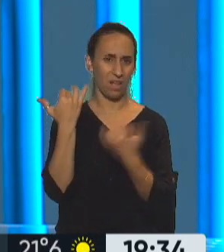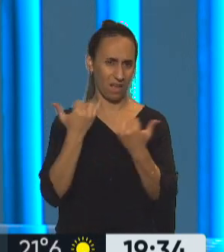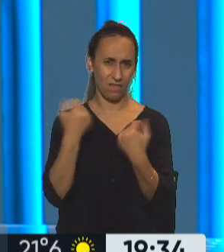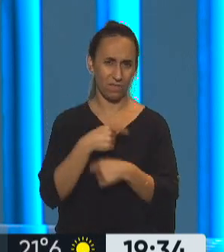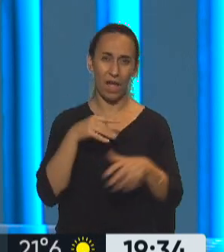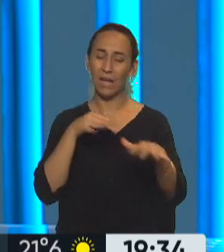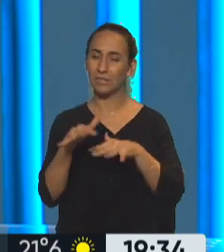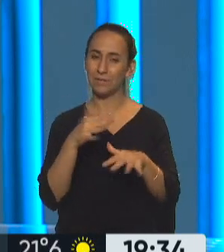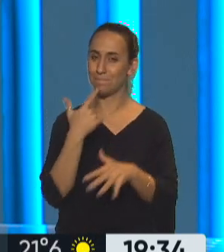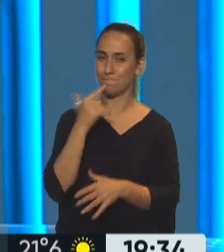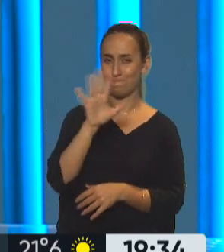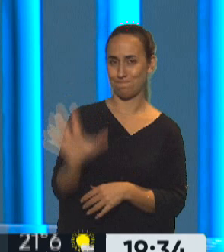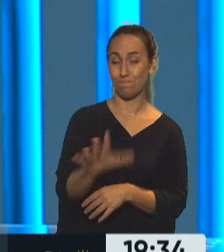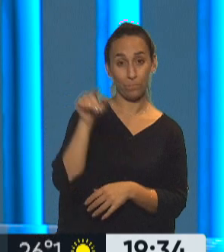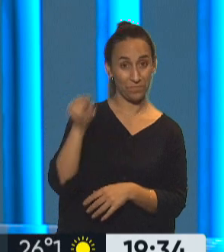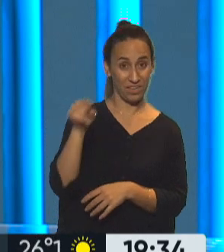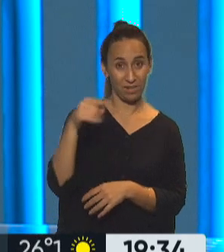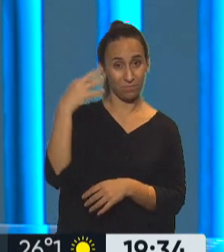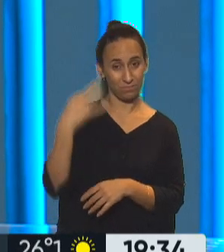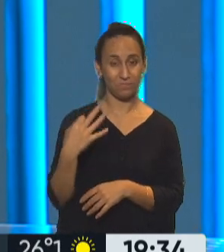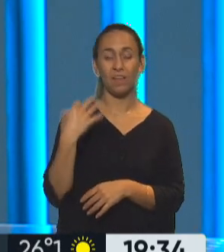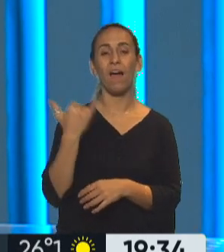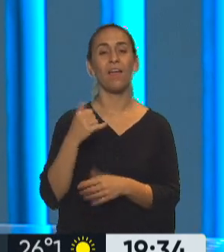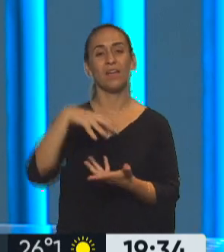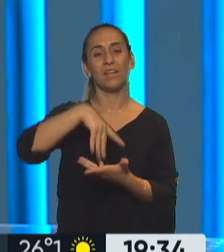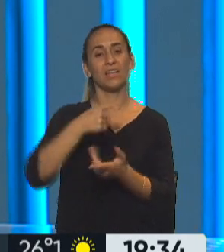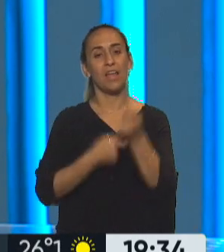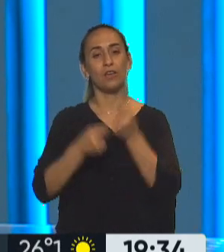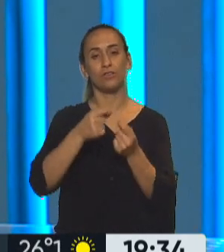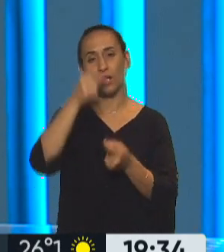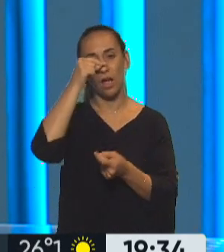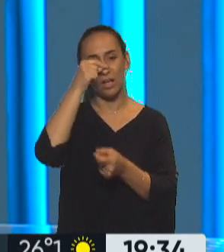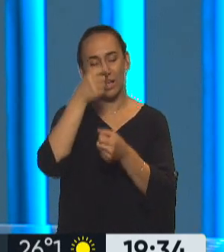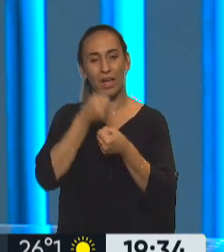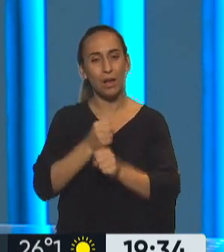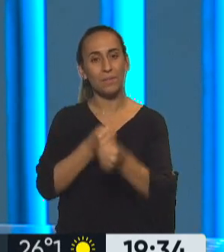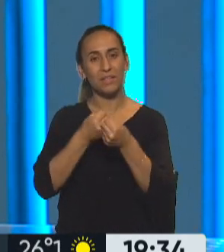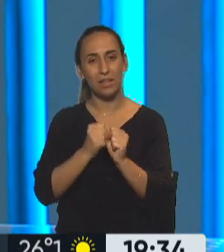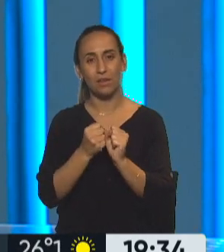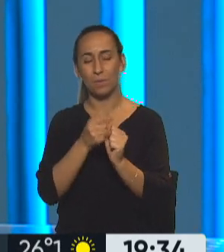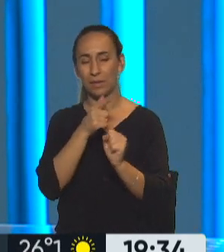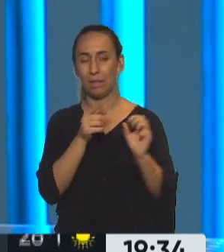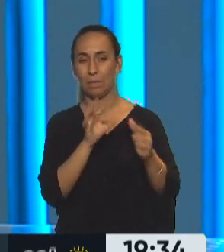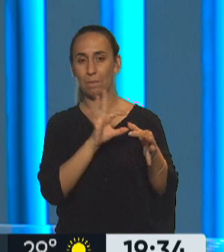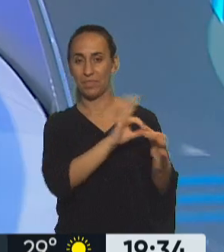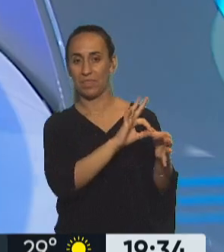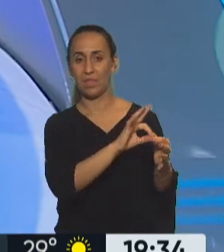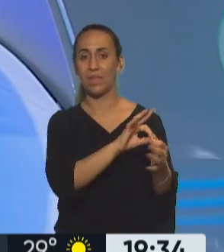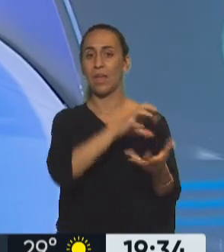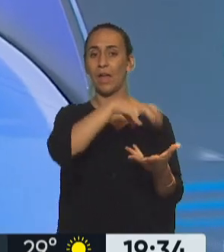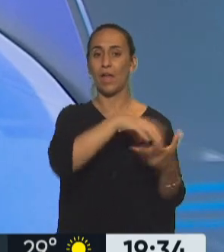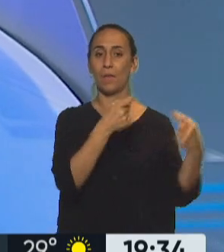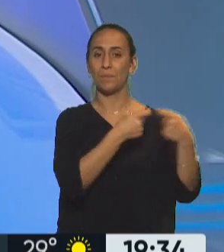se sospecha que él a partir de su carpintería tenía una suerte de relación con la empresa caputo hermanos y de ahí